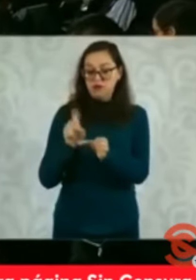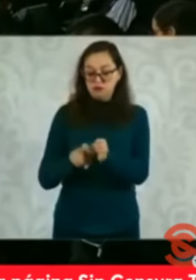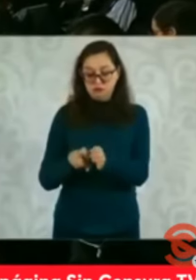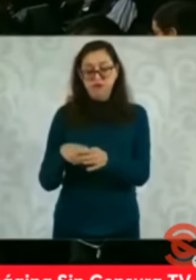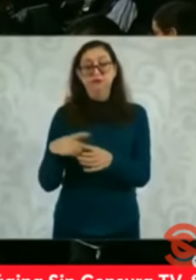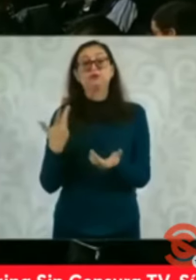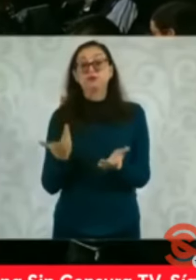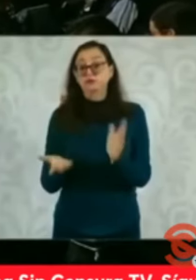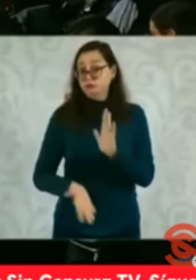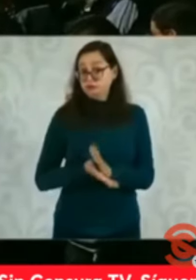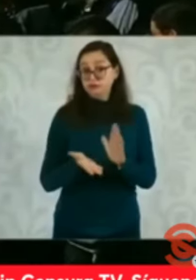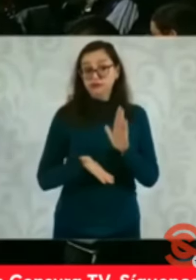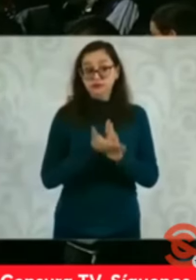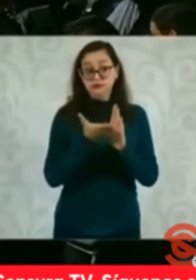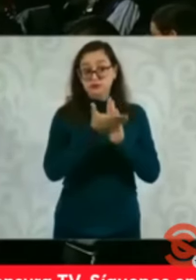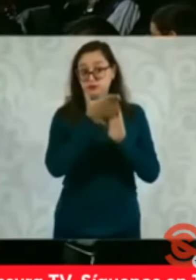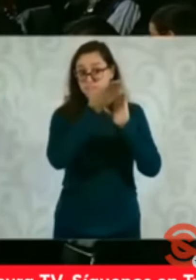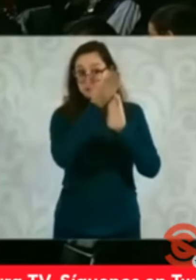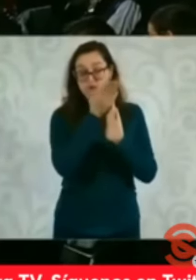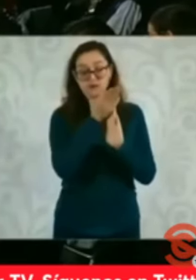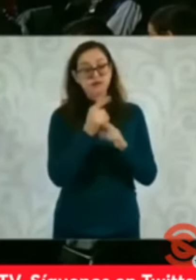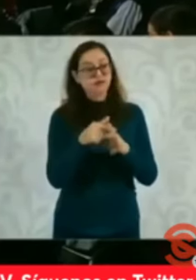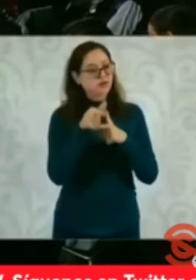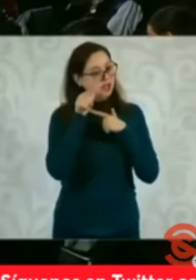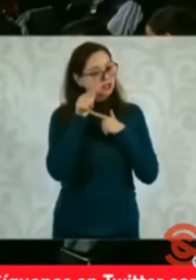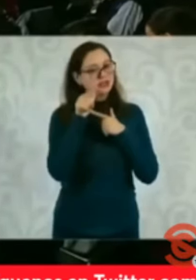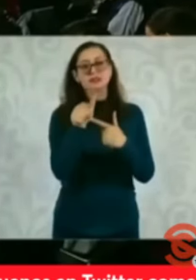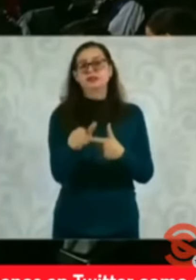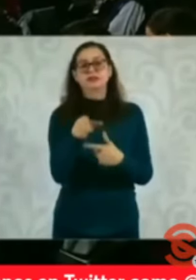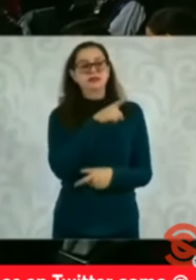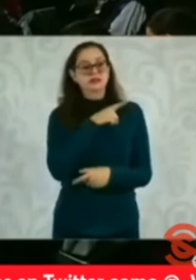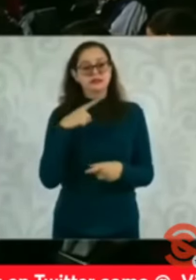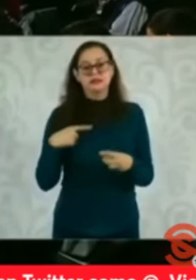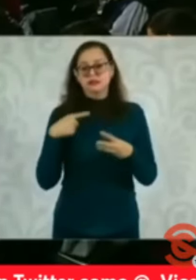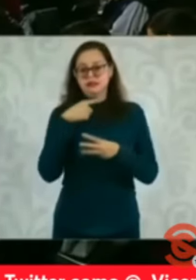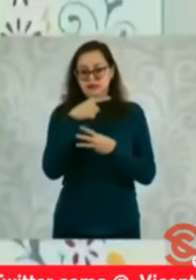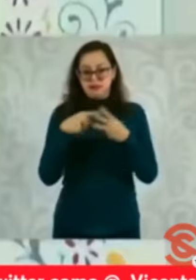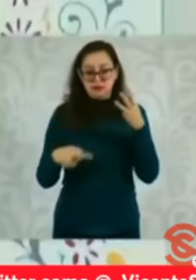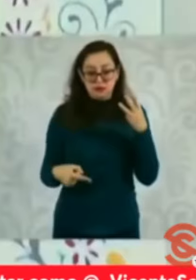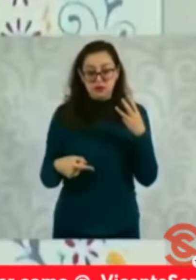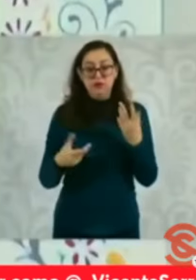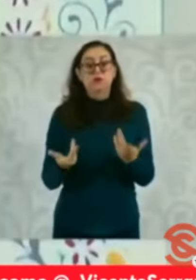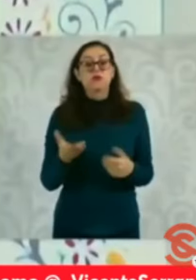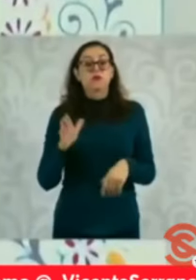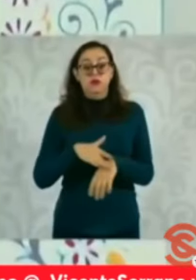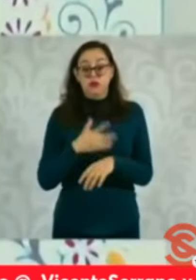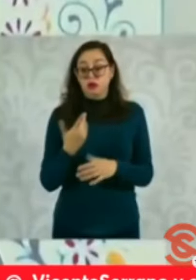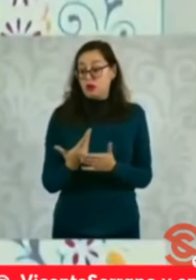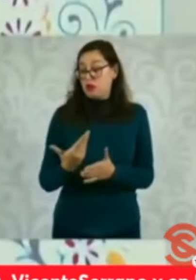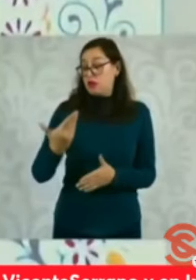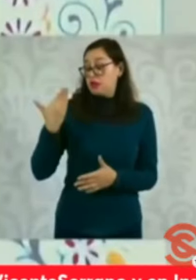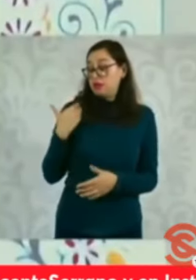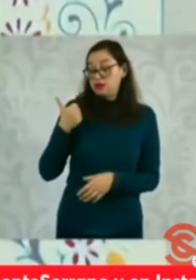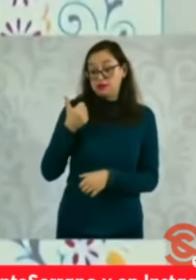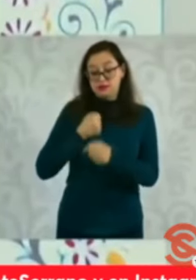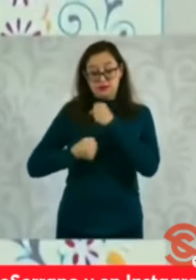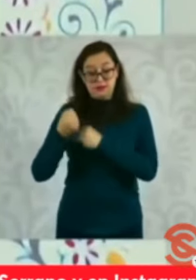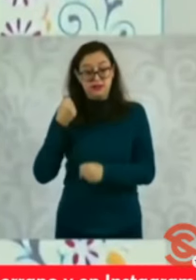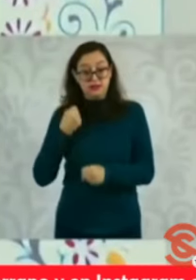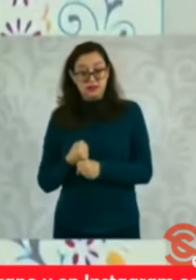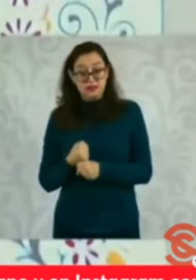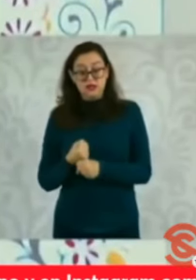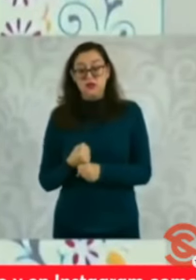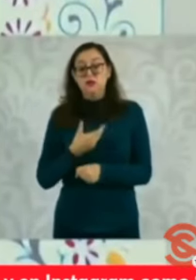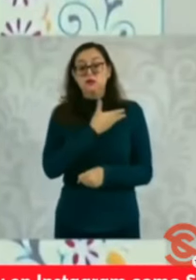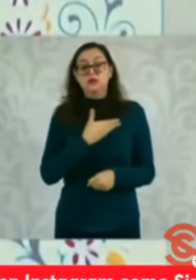pública. La obra pública, como ya se demostró con el presidente López Obrador, con la Cuarta